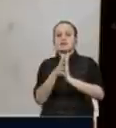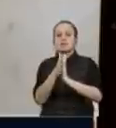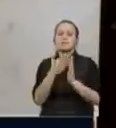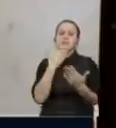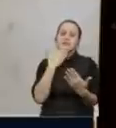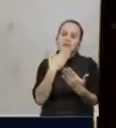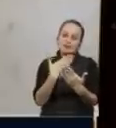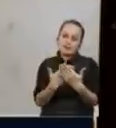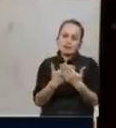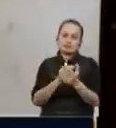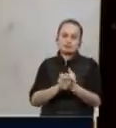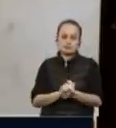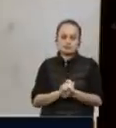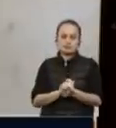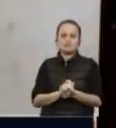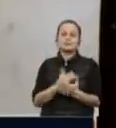gratitud